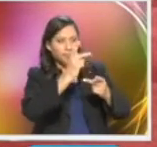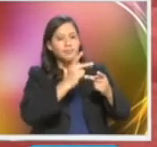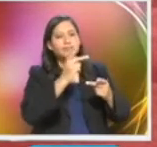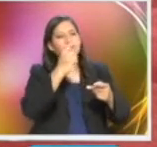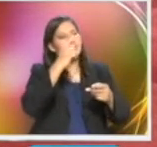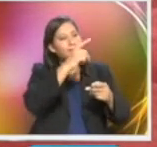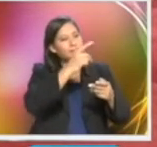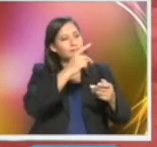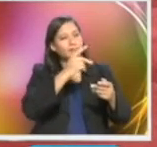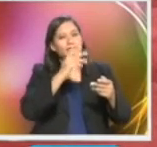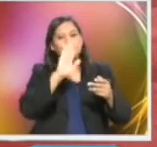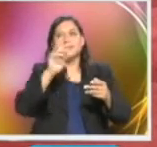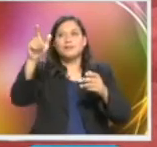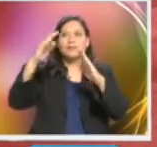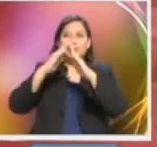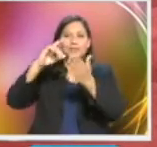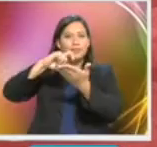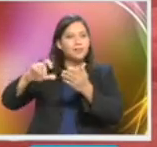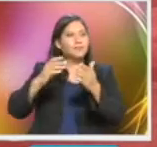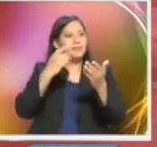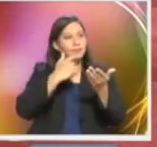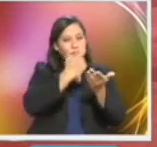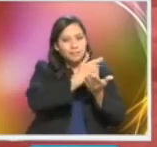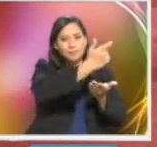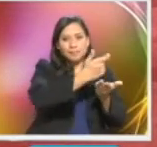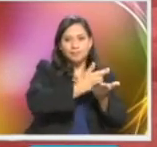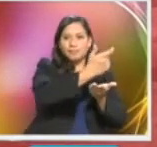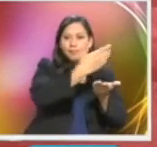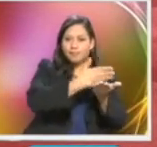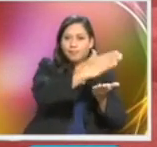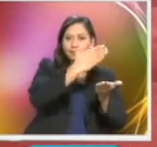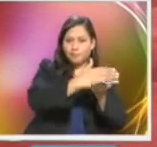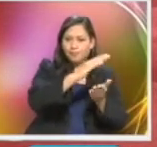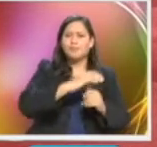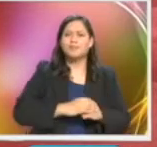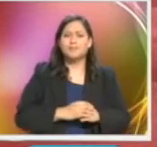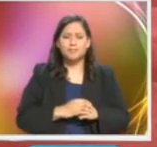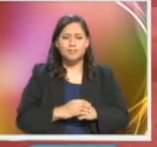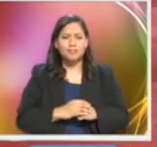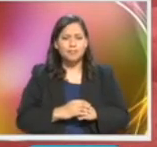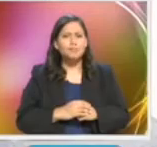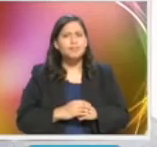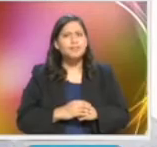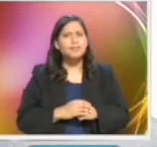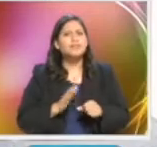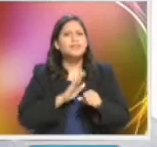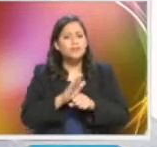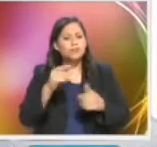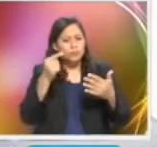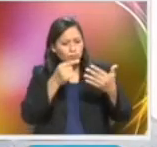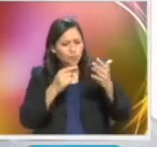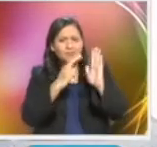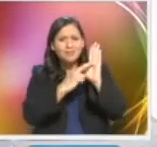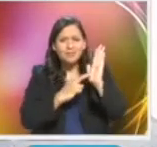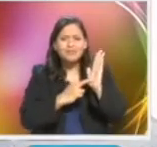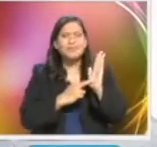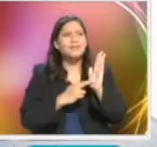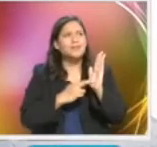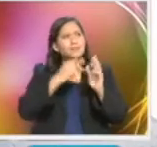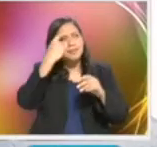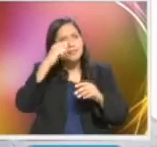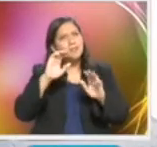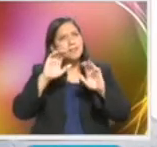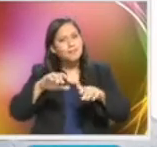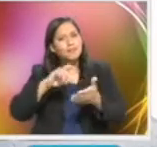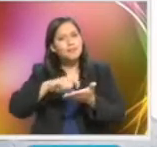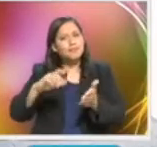justamente ese bien inmueble, ¿no? Que tú quieres. Claro. Entonces, hay que saber elegir. ¿Cuáles son los requisitos que debemos tener para